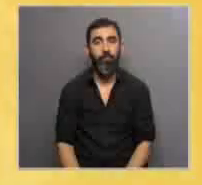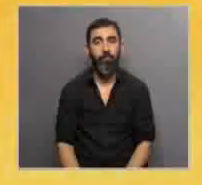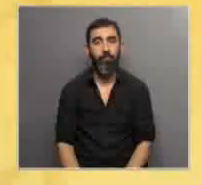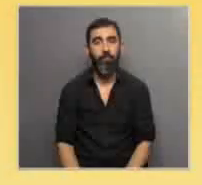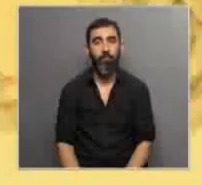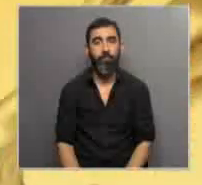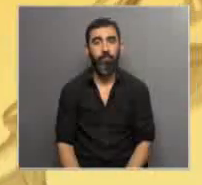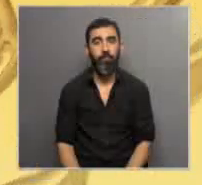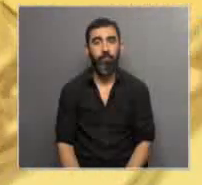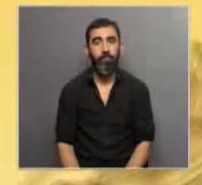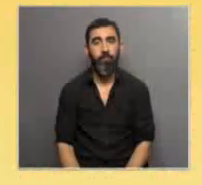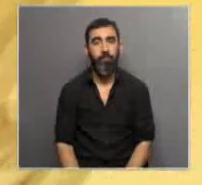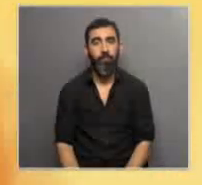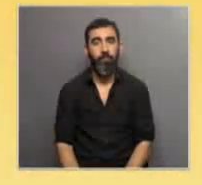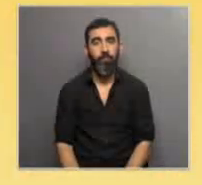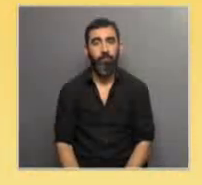ah